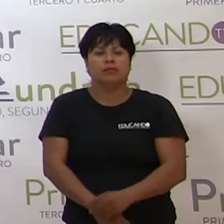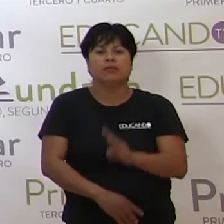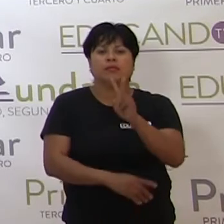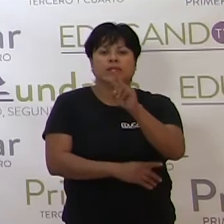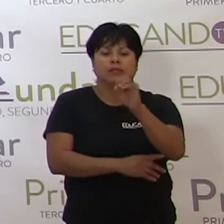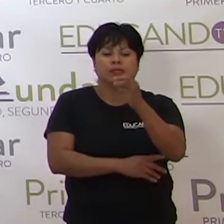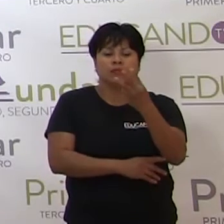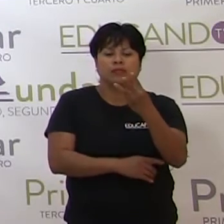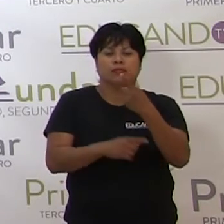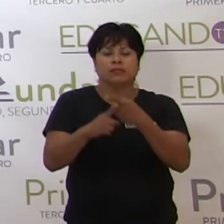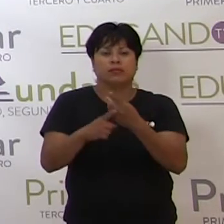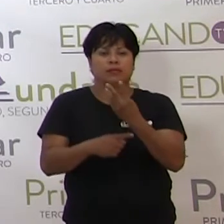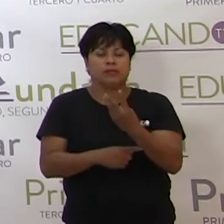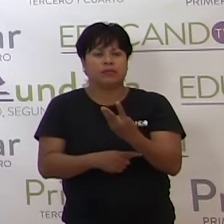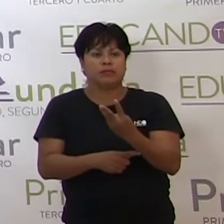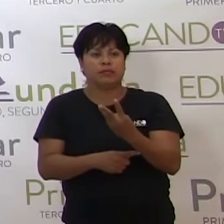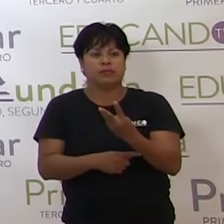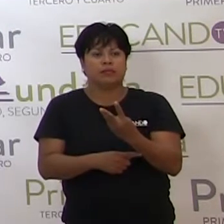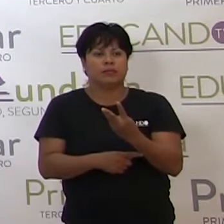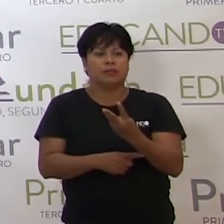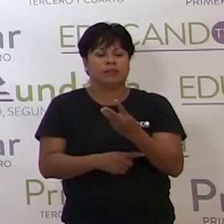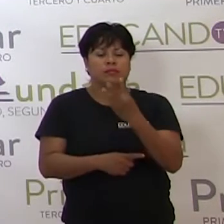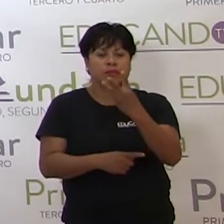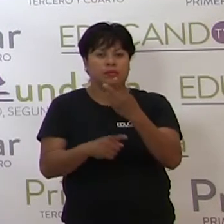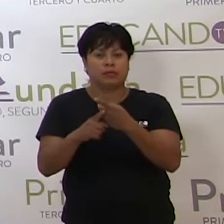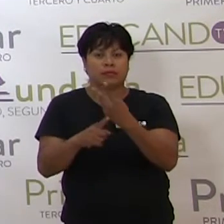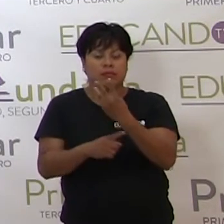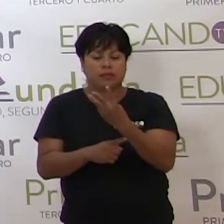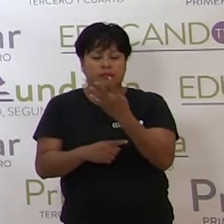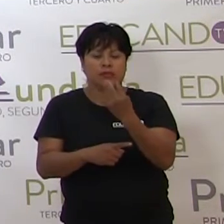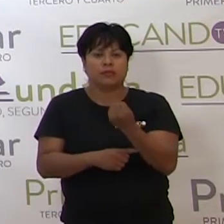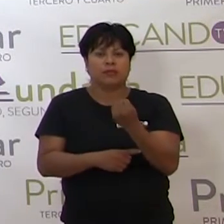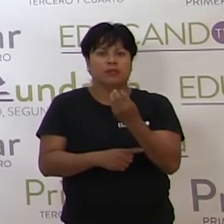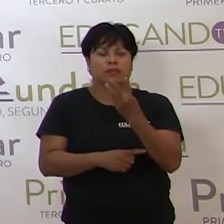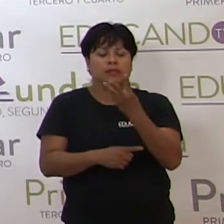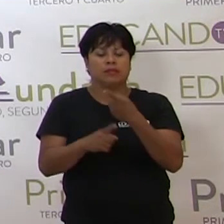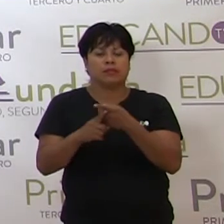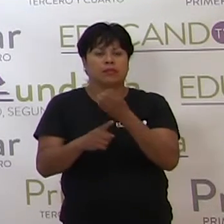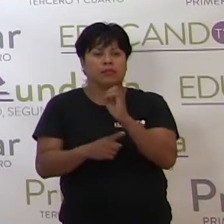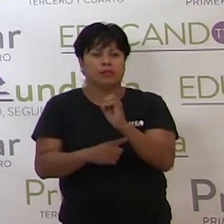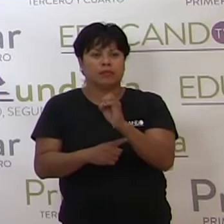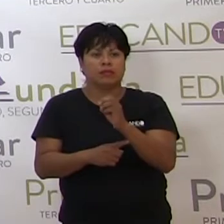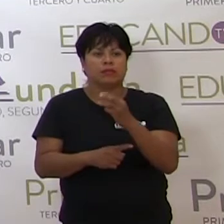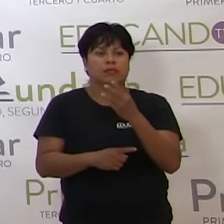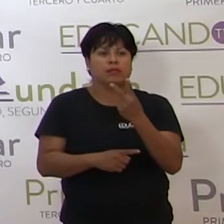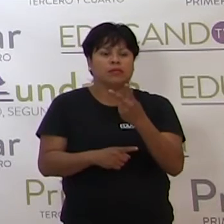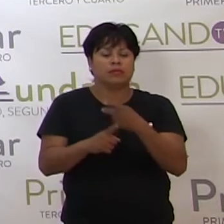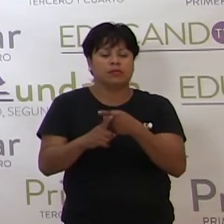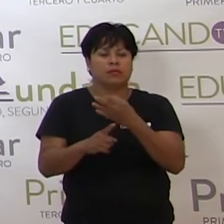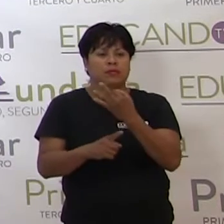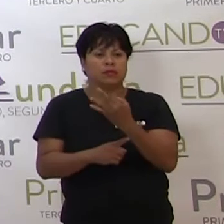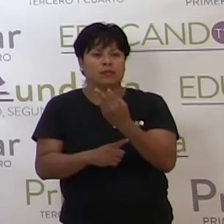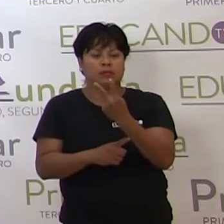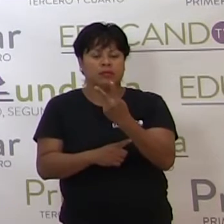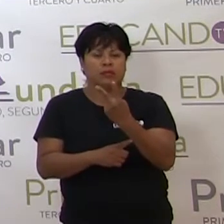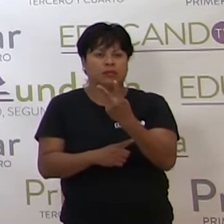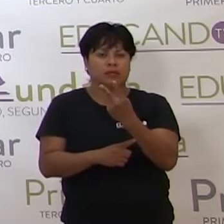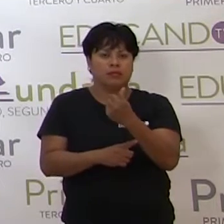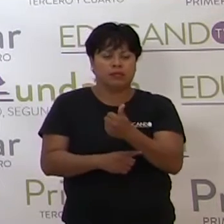203 por 3, 3 por 3, 9. 3 por 0, 0. 2 por 3,